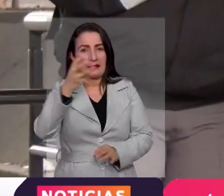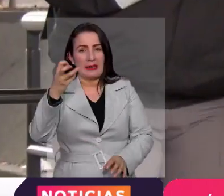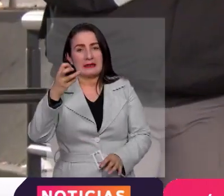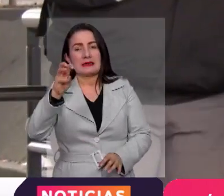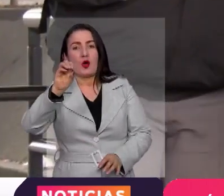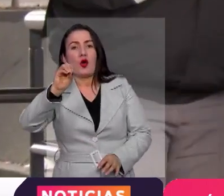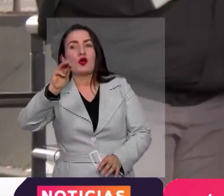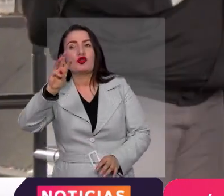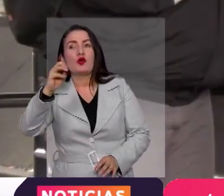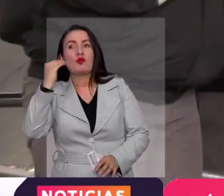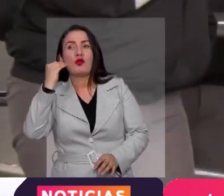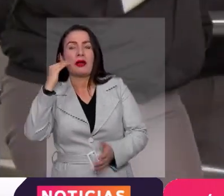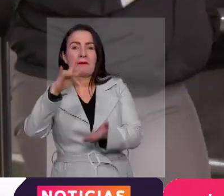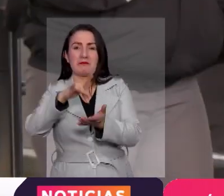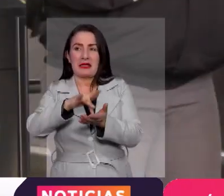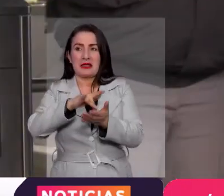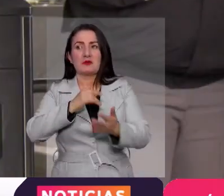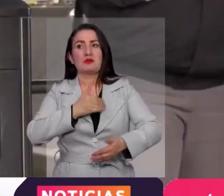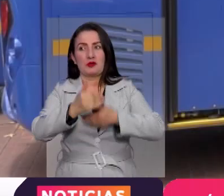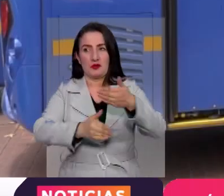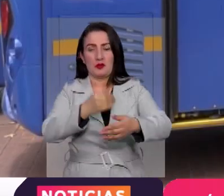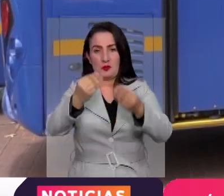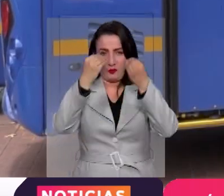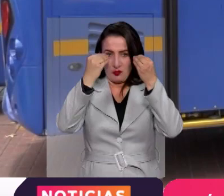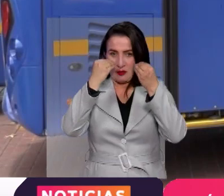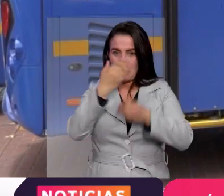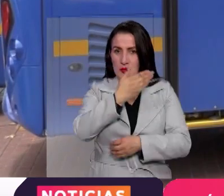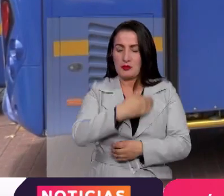4.308 mujeres participaron de los procesos de formación.